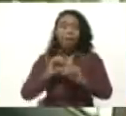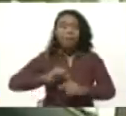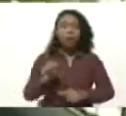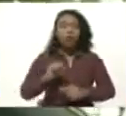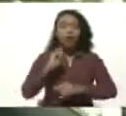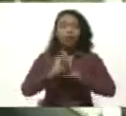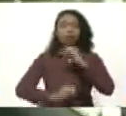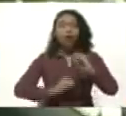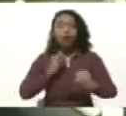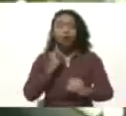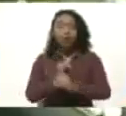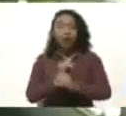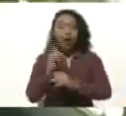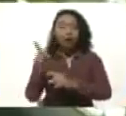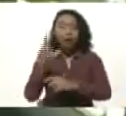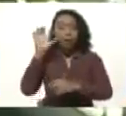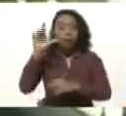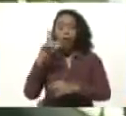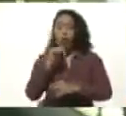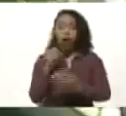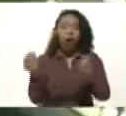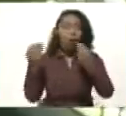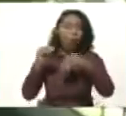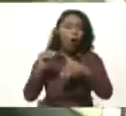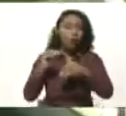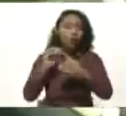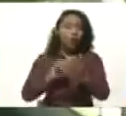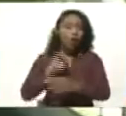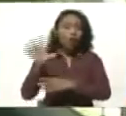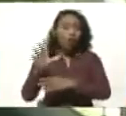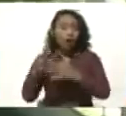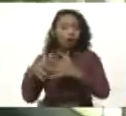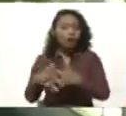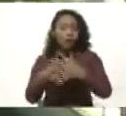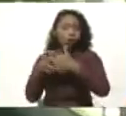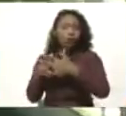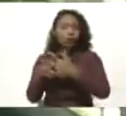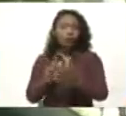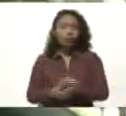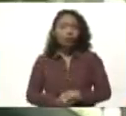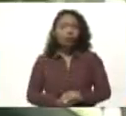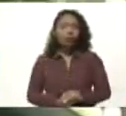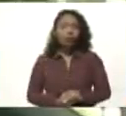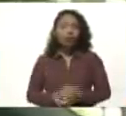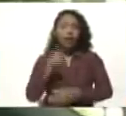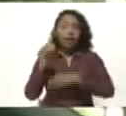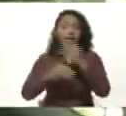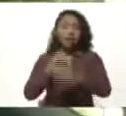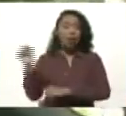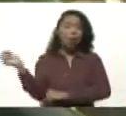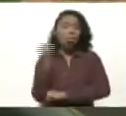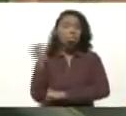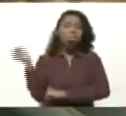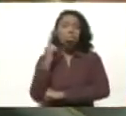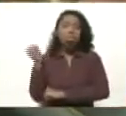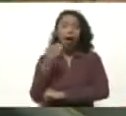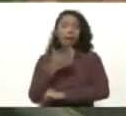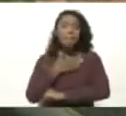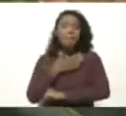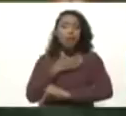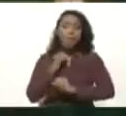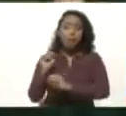en un país que no tiene tratado de extradición con Estados Unidos. Hicieron caso omiso a mi